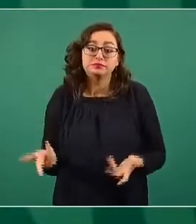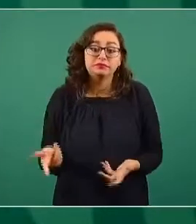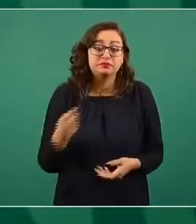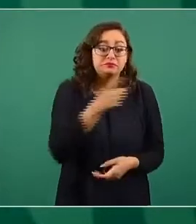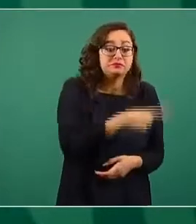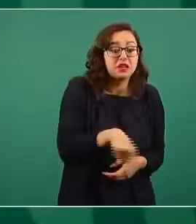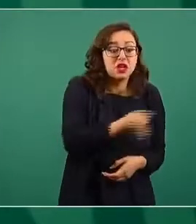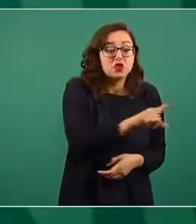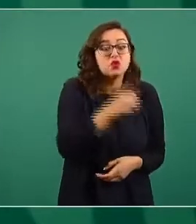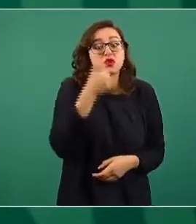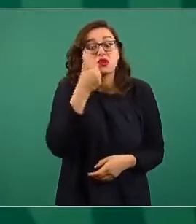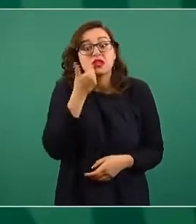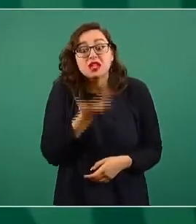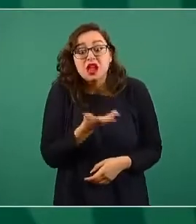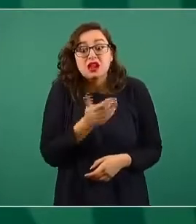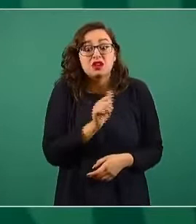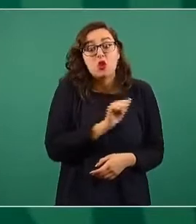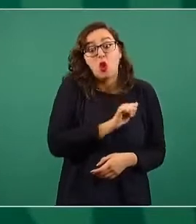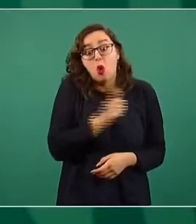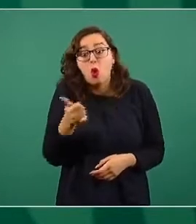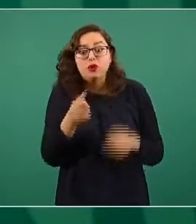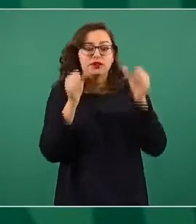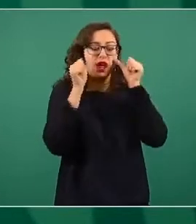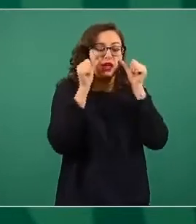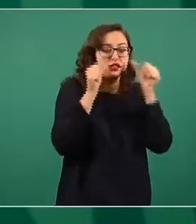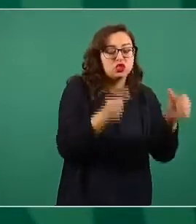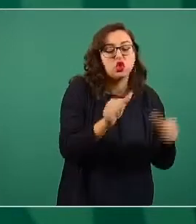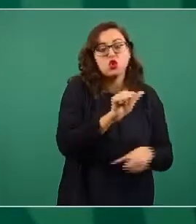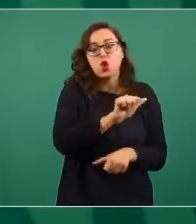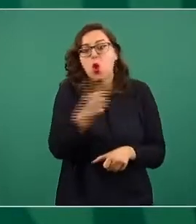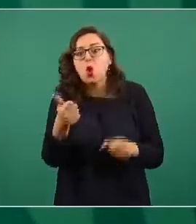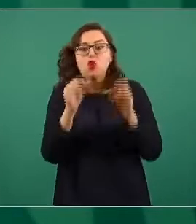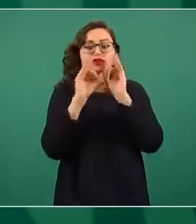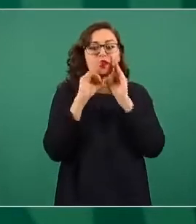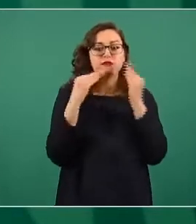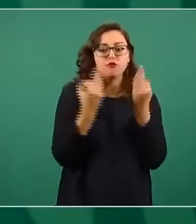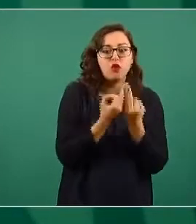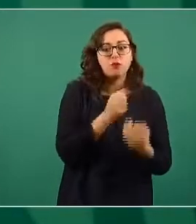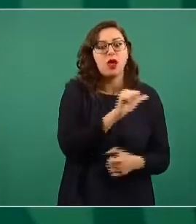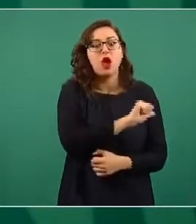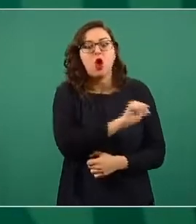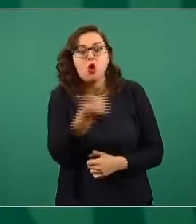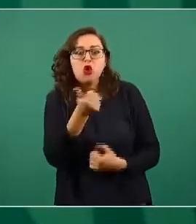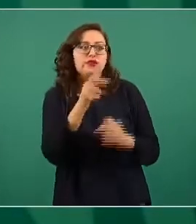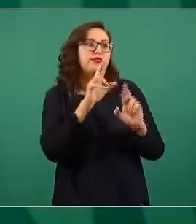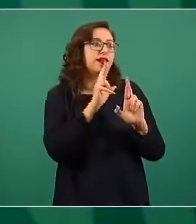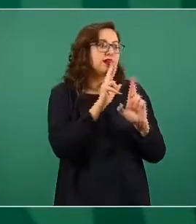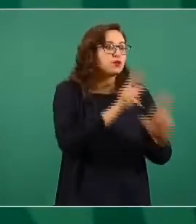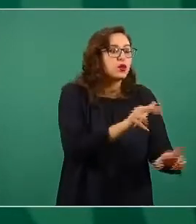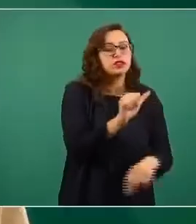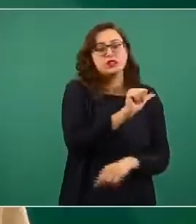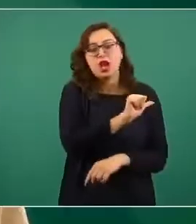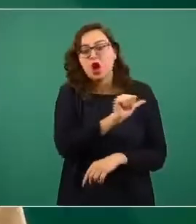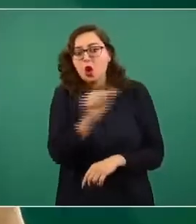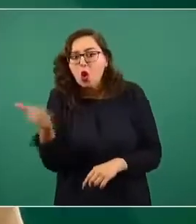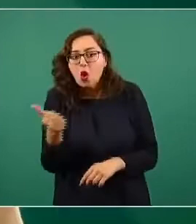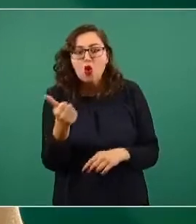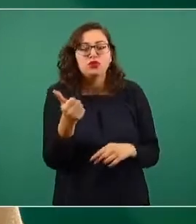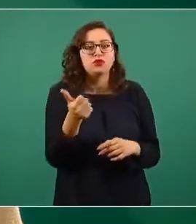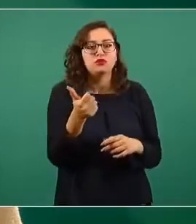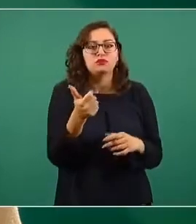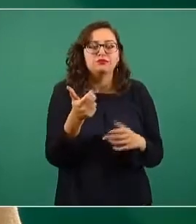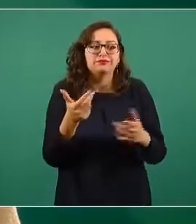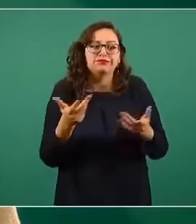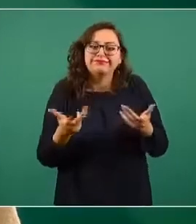otro tipo de atención y de reparación del daño y de indemnización, etcétera, es otra